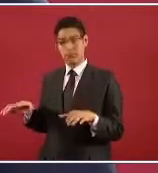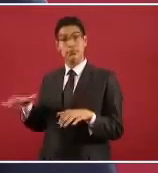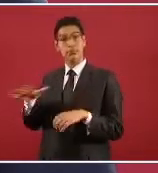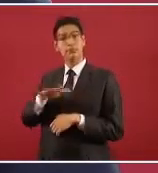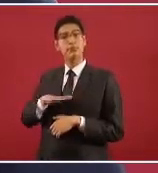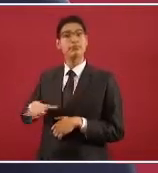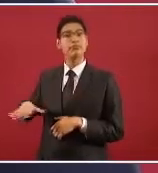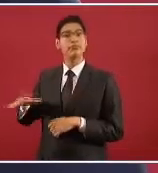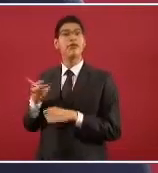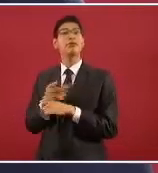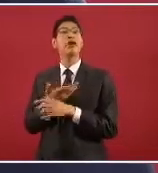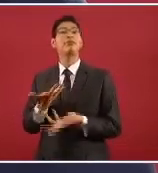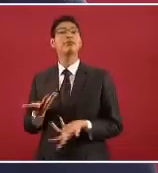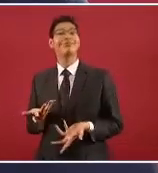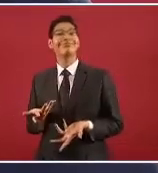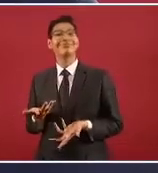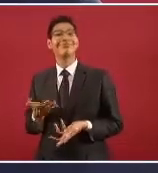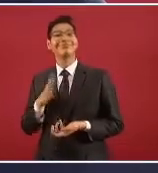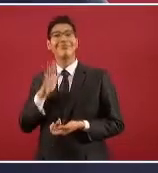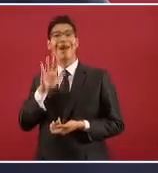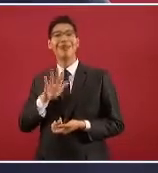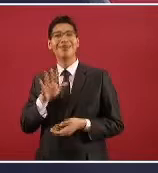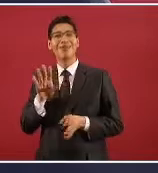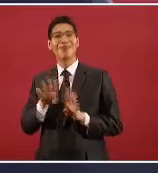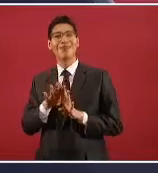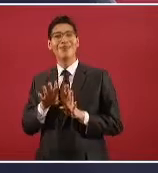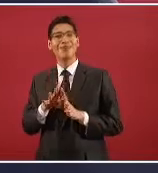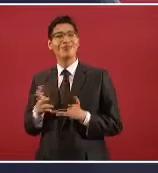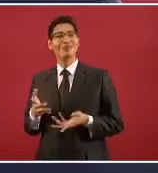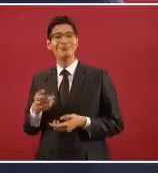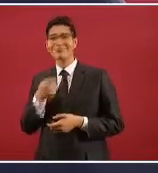mucha travesura,